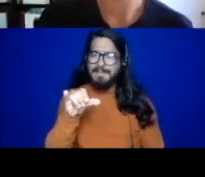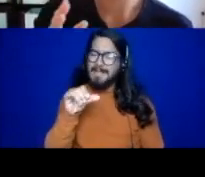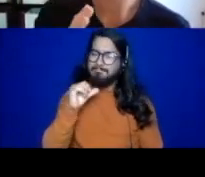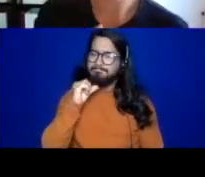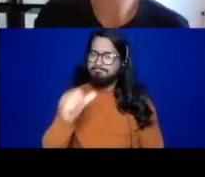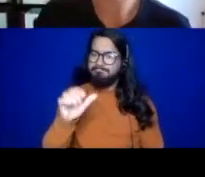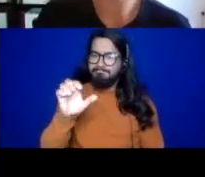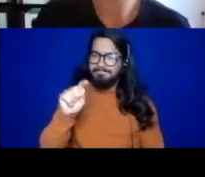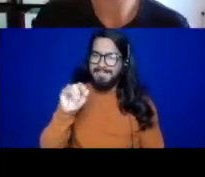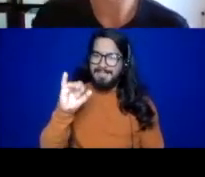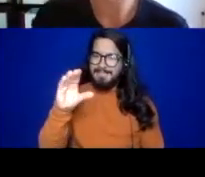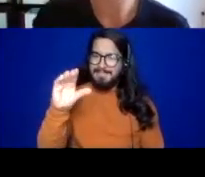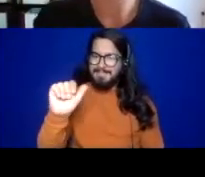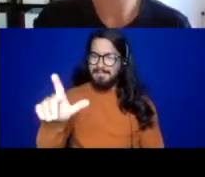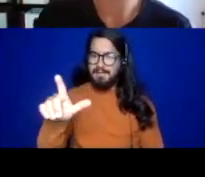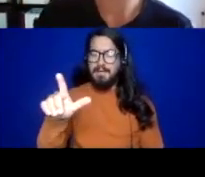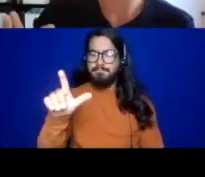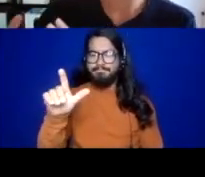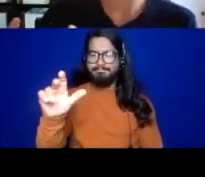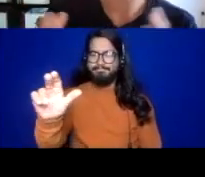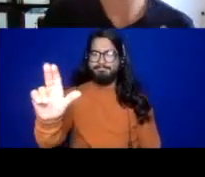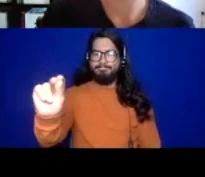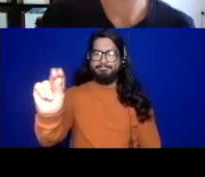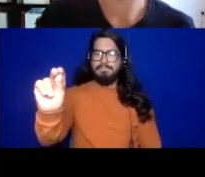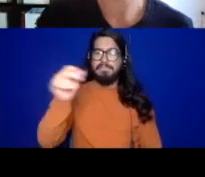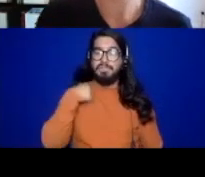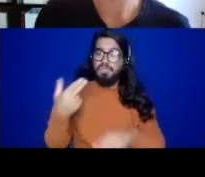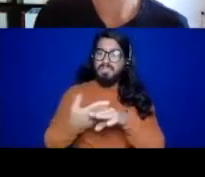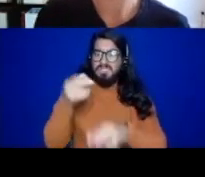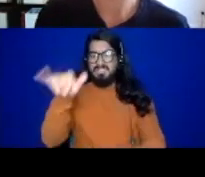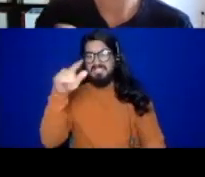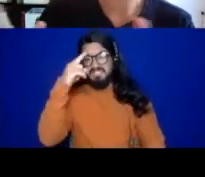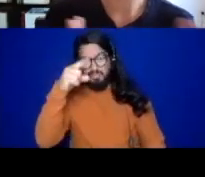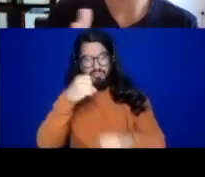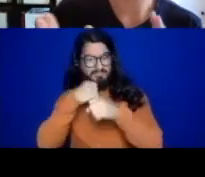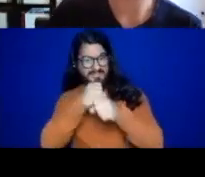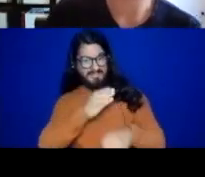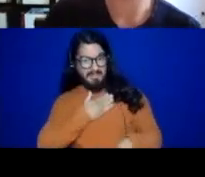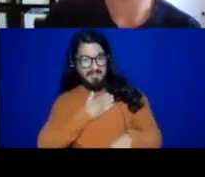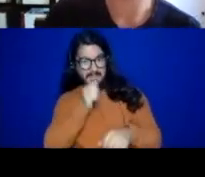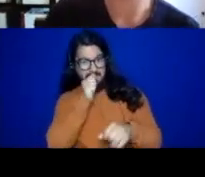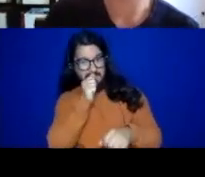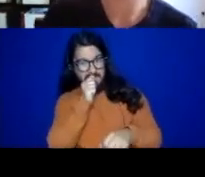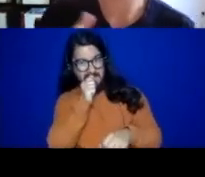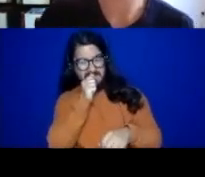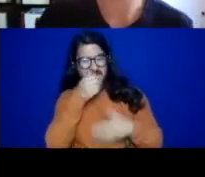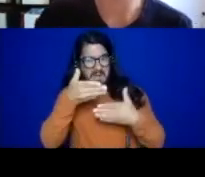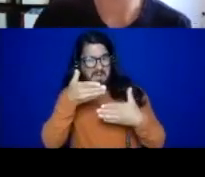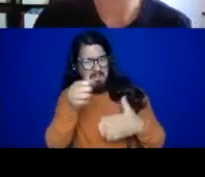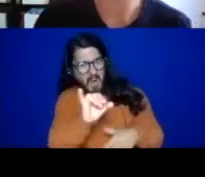mercadeo. Y para mí eso está en contra de usar esta herramienta para yo proteger